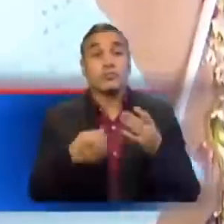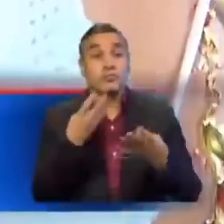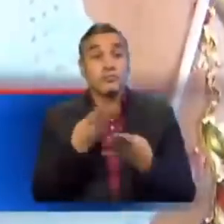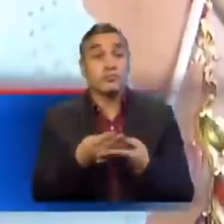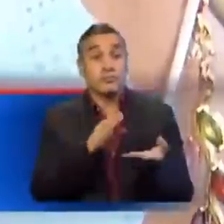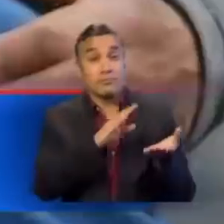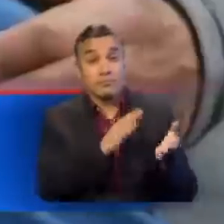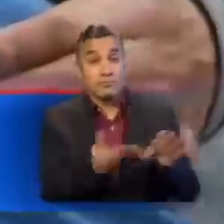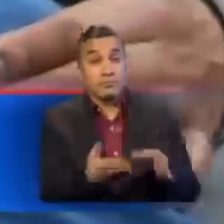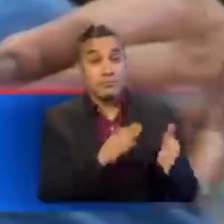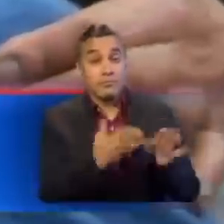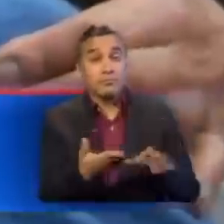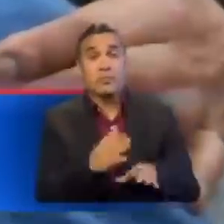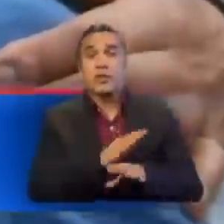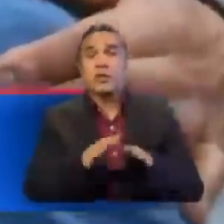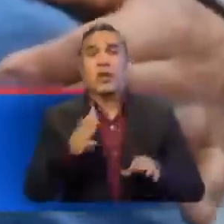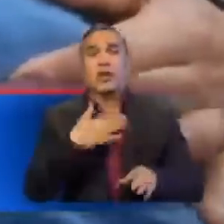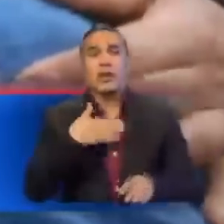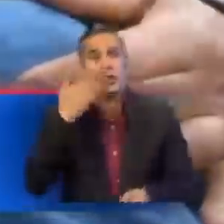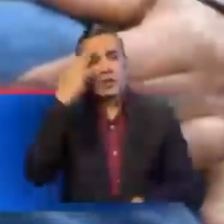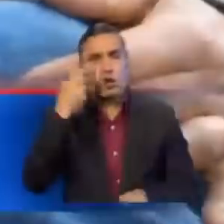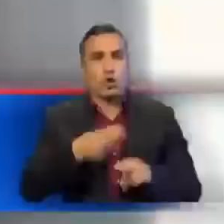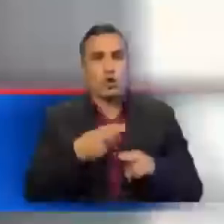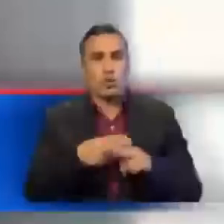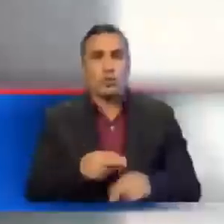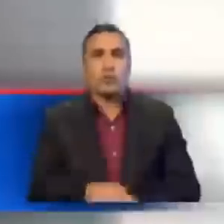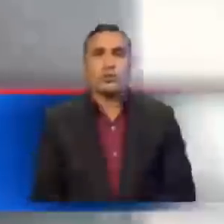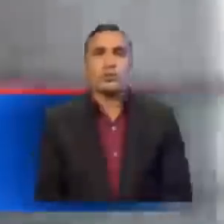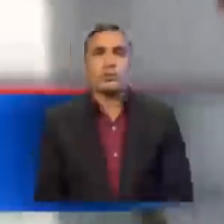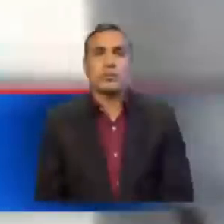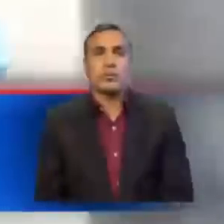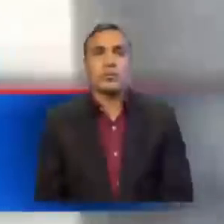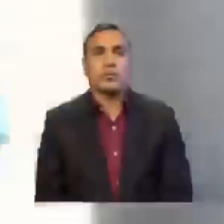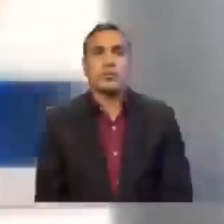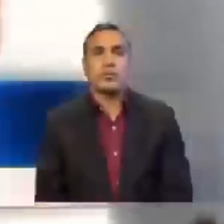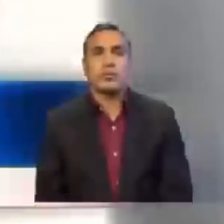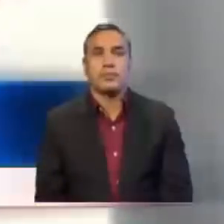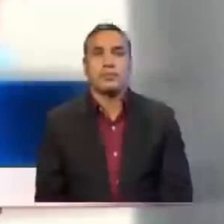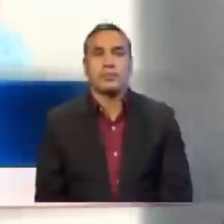internos que fueron asesinados ya están identificados. Jorge García, TC Televisión.